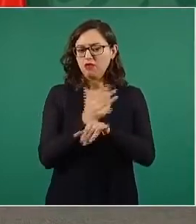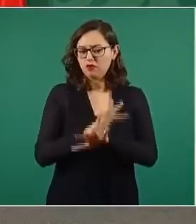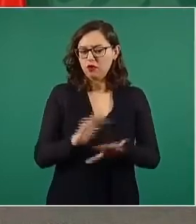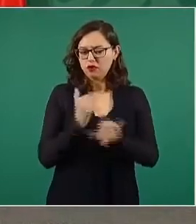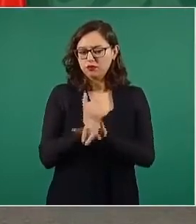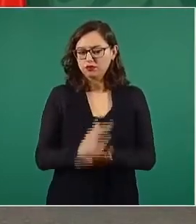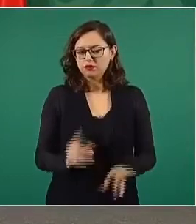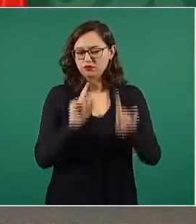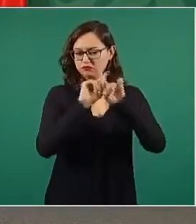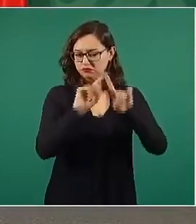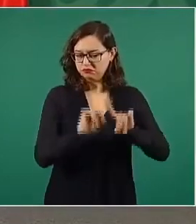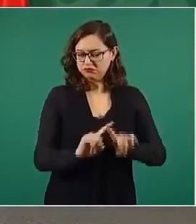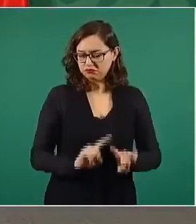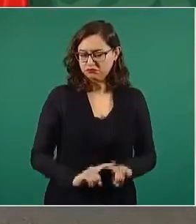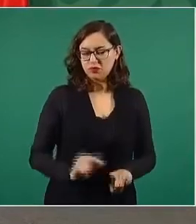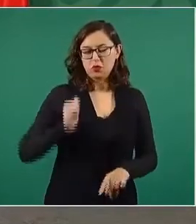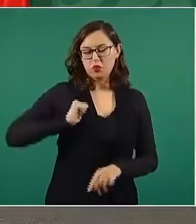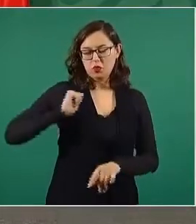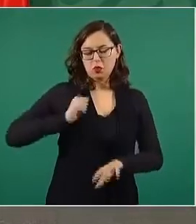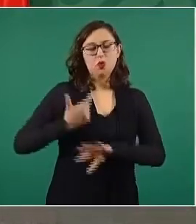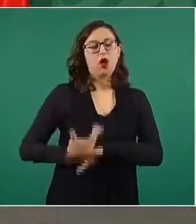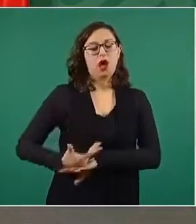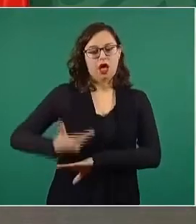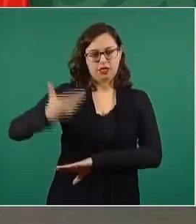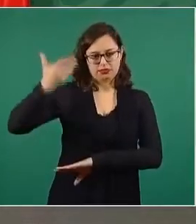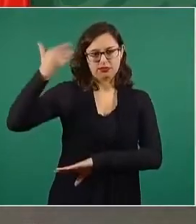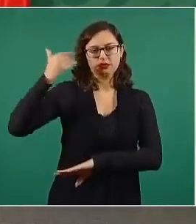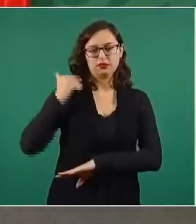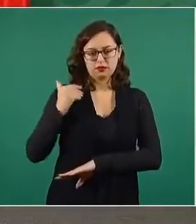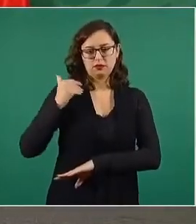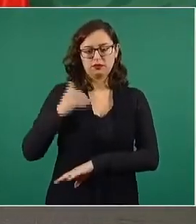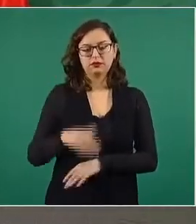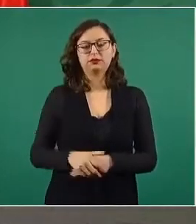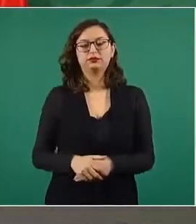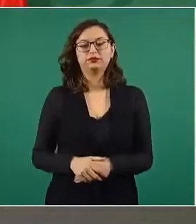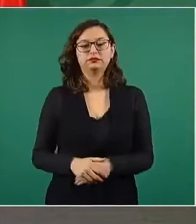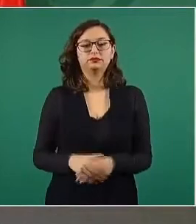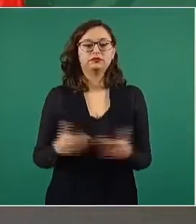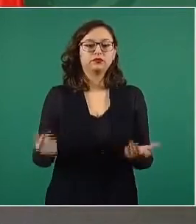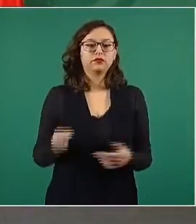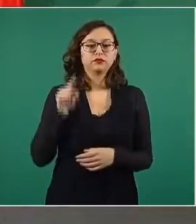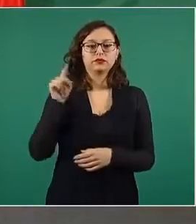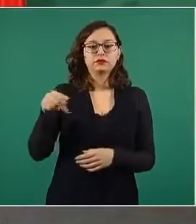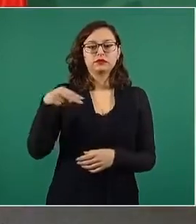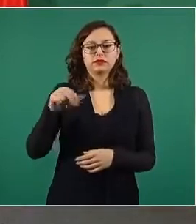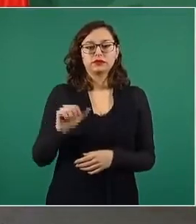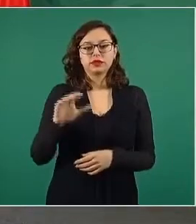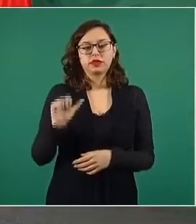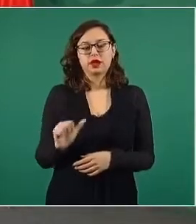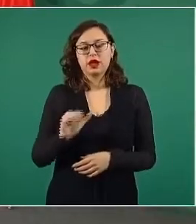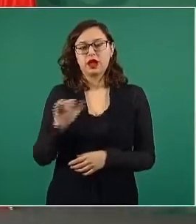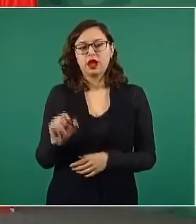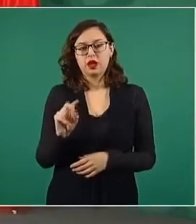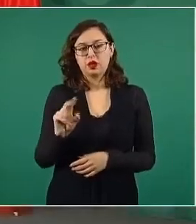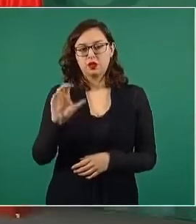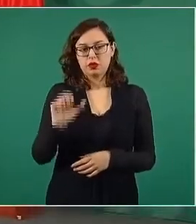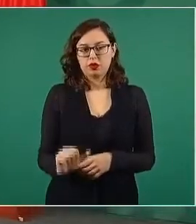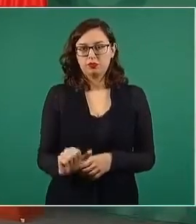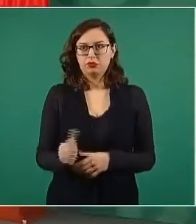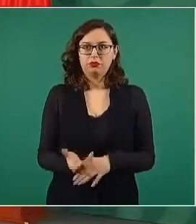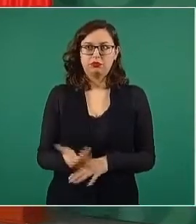Haro, pero desde el tiempo que estuve en Nacajuca, más de 40 años tiene